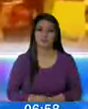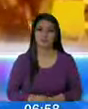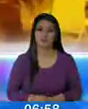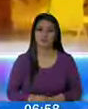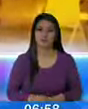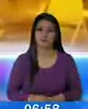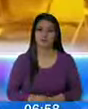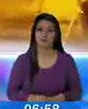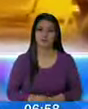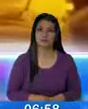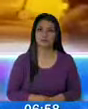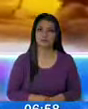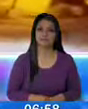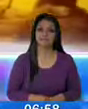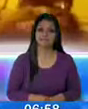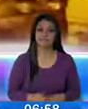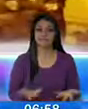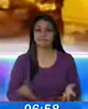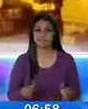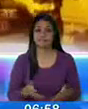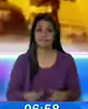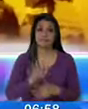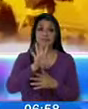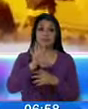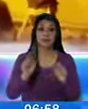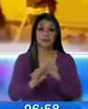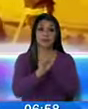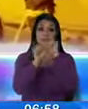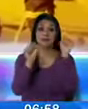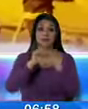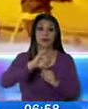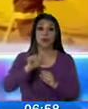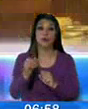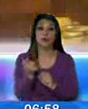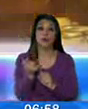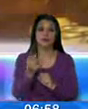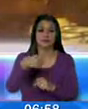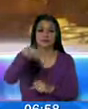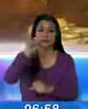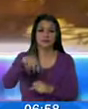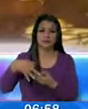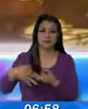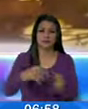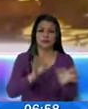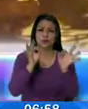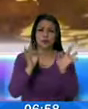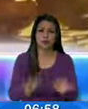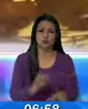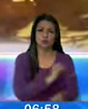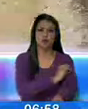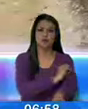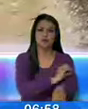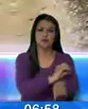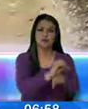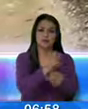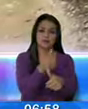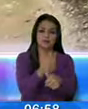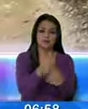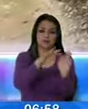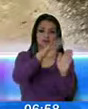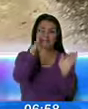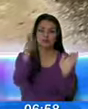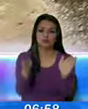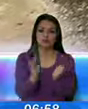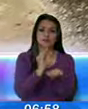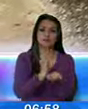El accidente habría ocurrido alrededor de las 5 de la mañana de este jueves 1 de febrero en plena avenida Mariscal Sucre, a la altura del túnel de San Roque en el